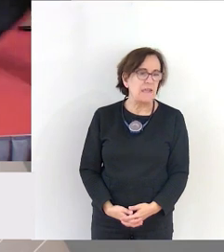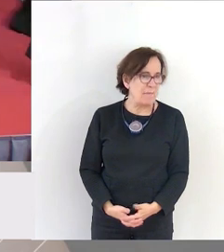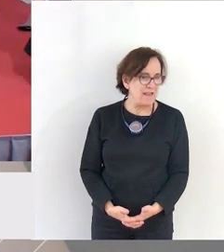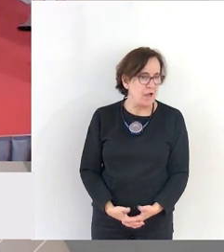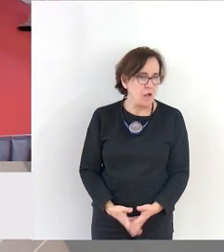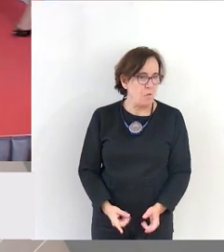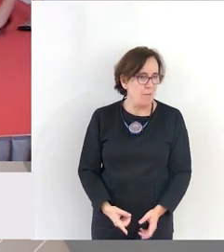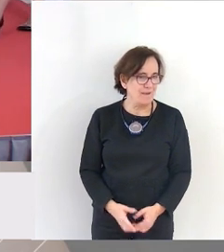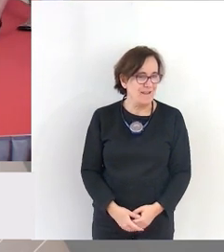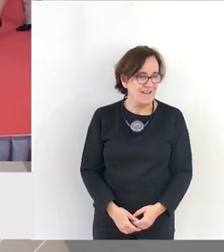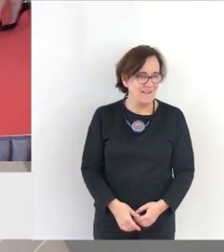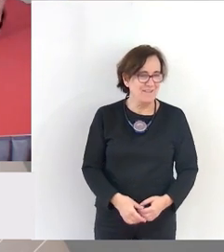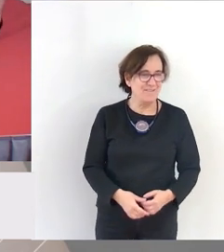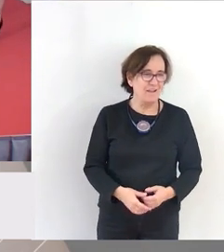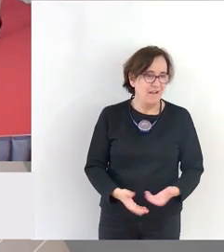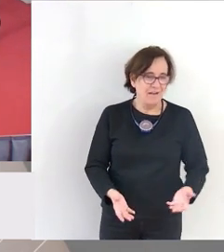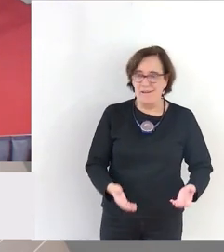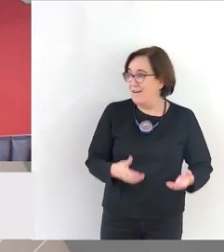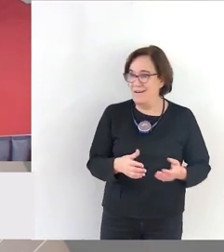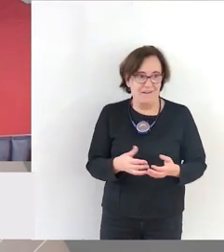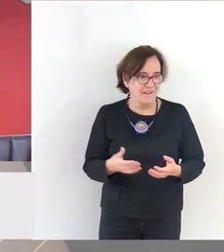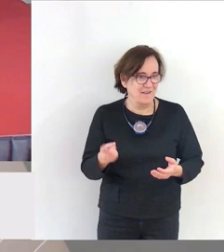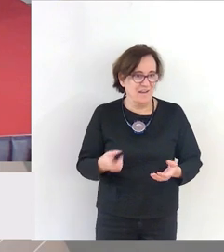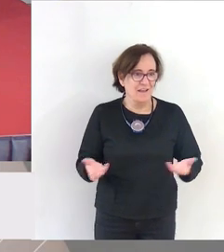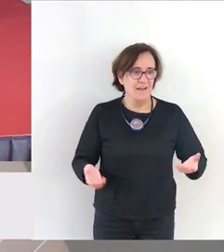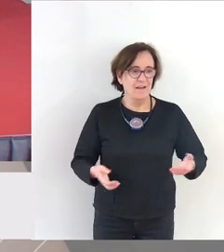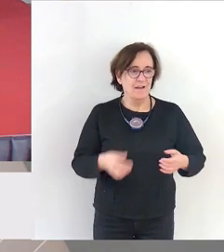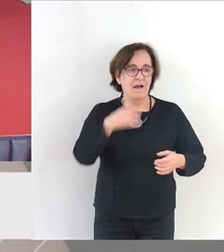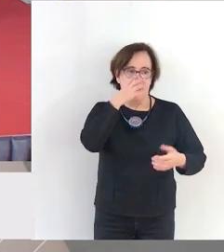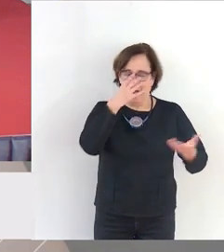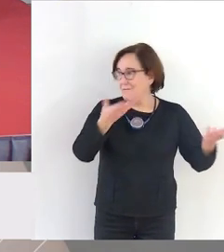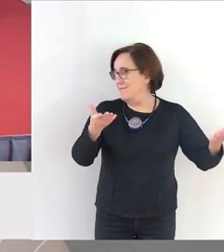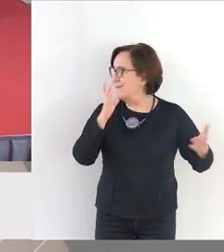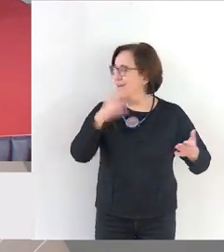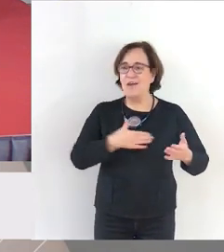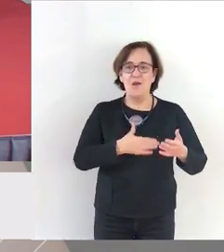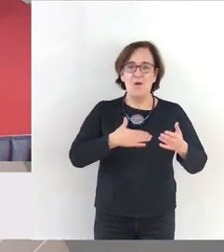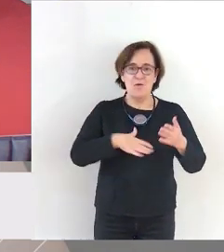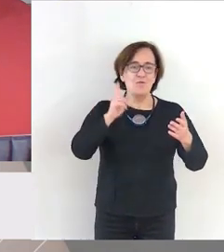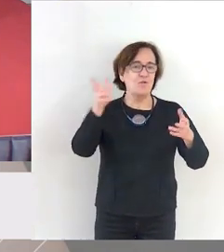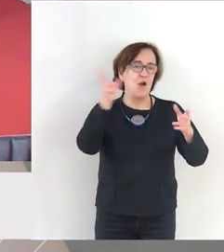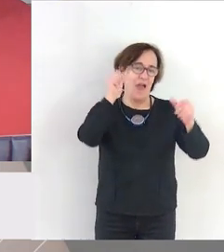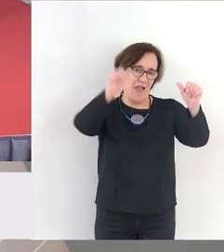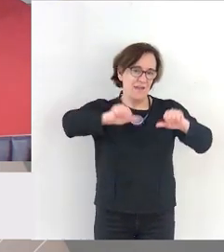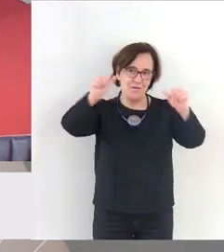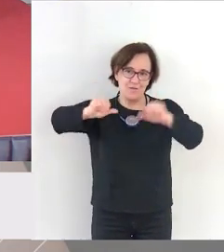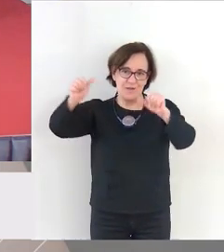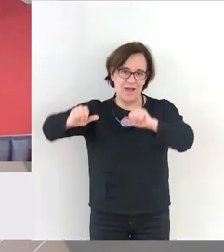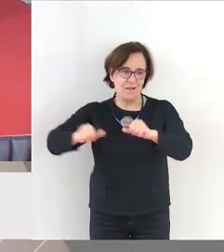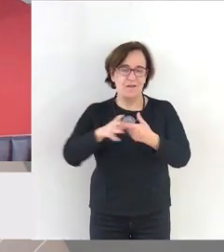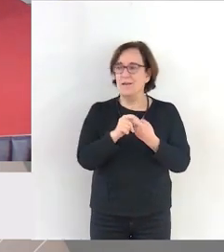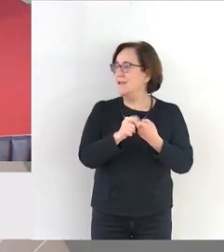caja Gracias José Antonio ronan ha sido un gusto escucharos un placer Thank you so